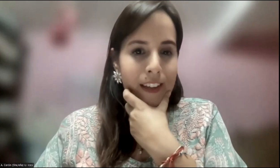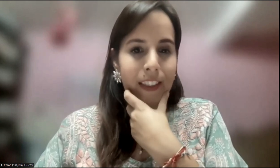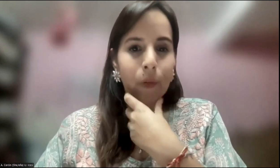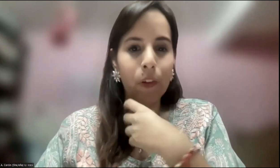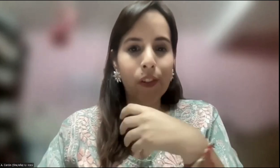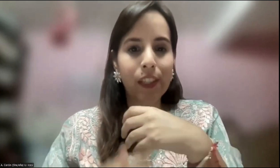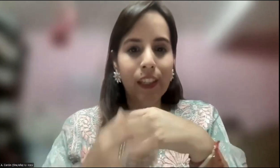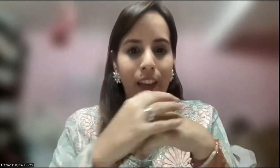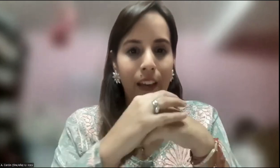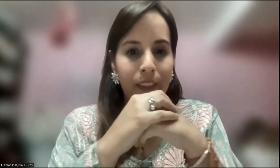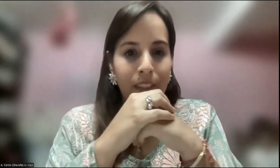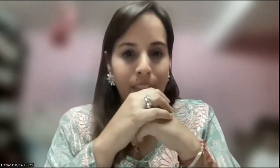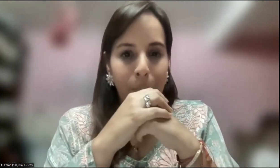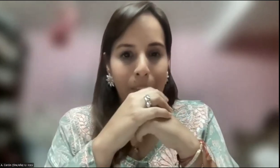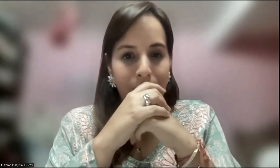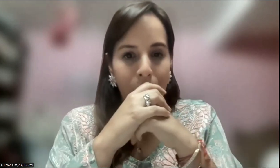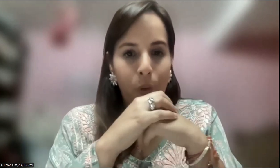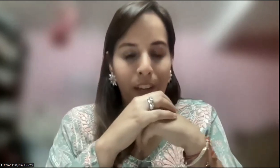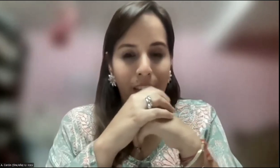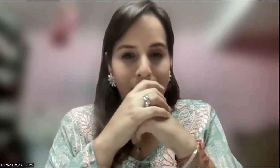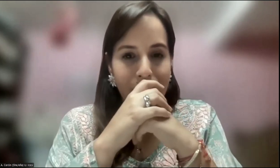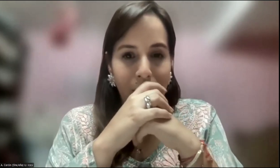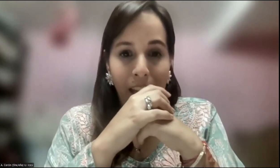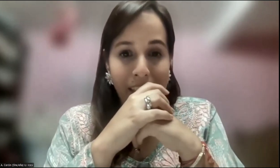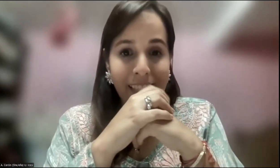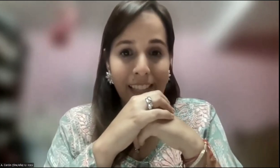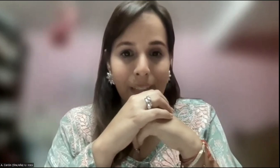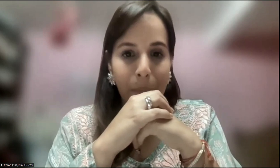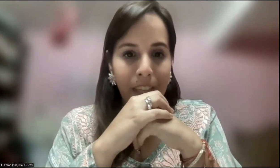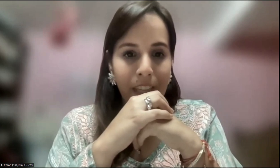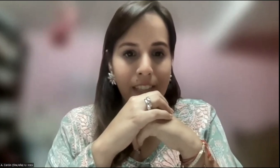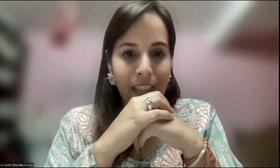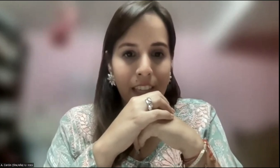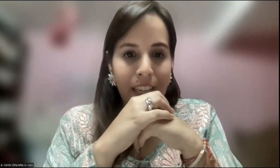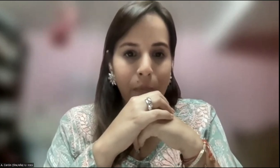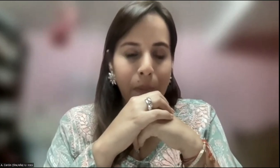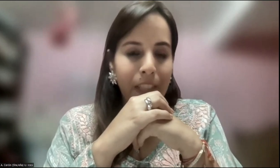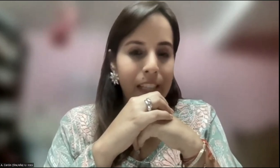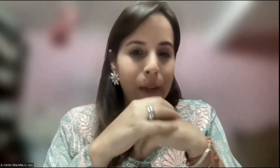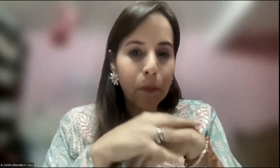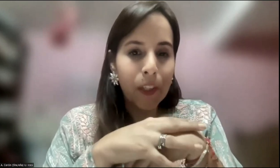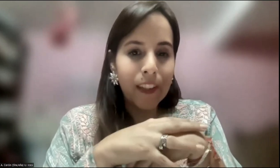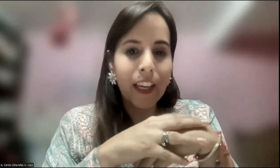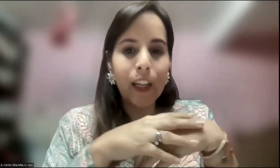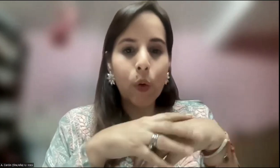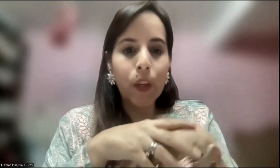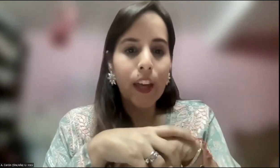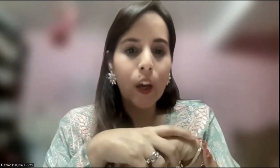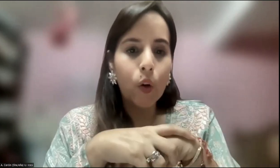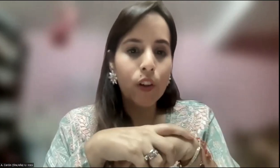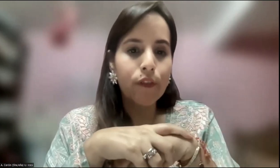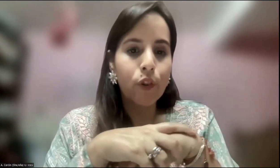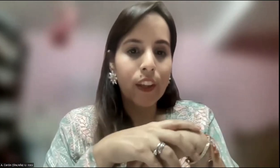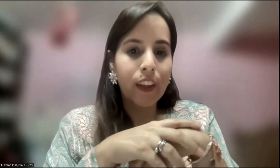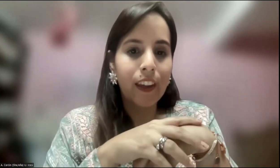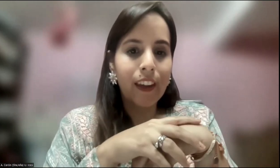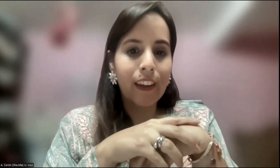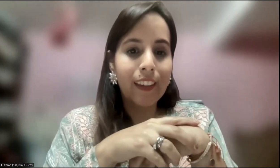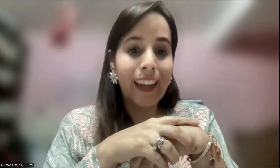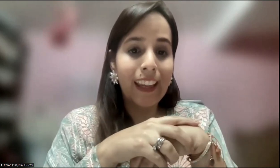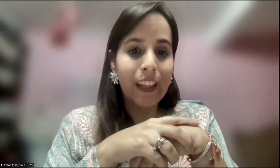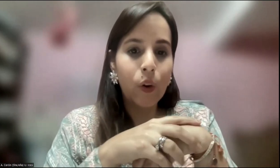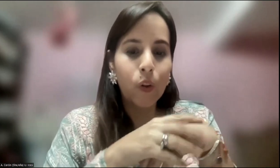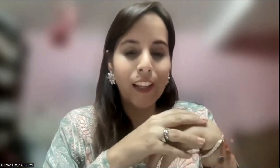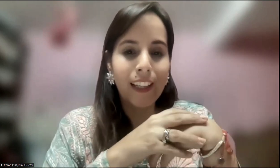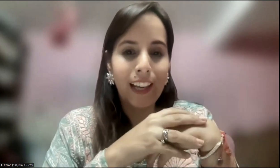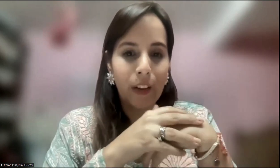públicas de la Universidad de panteón Sas de París y especialista en política del cuidado con enfoque